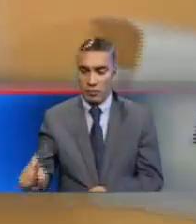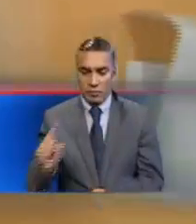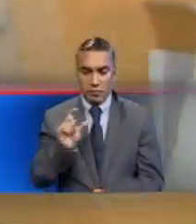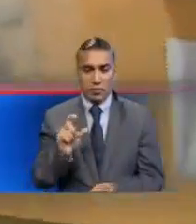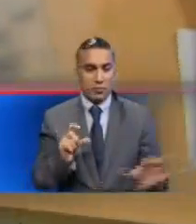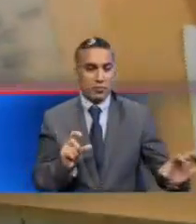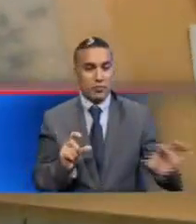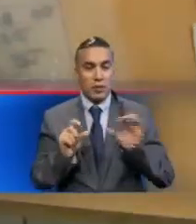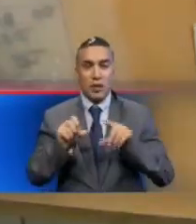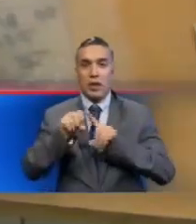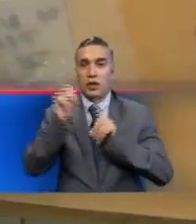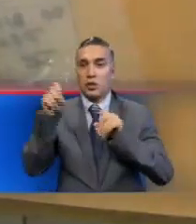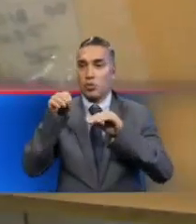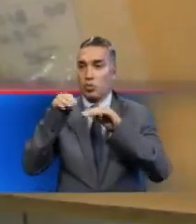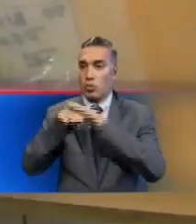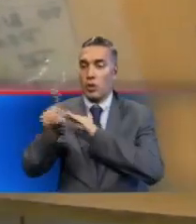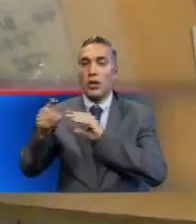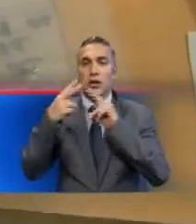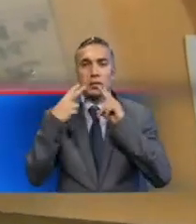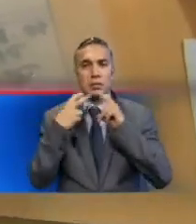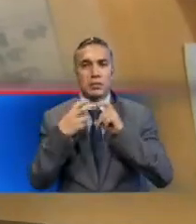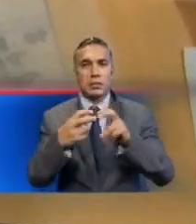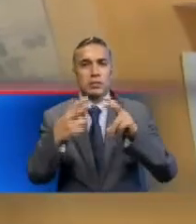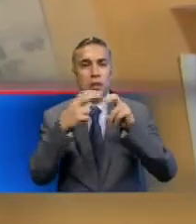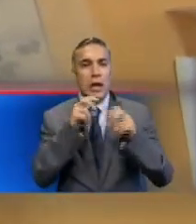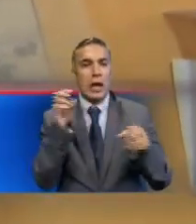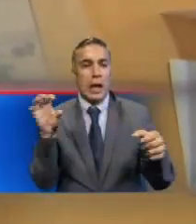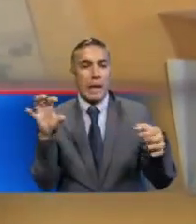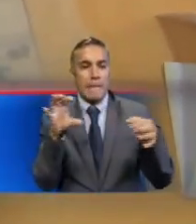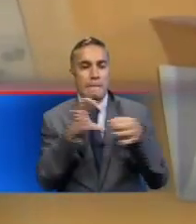nuestro sistema para análisis. Aquí corresponde,